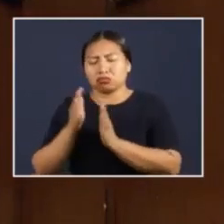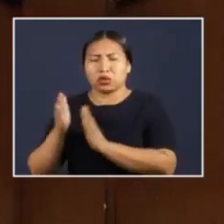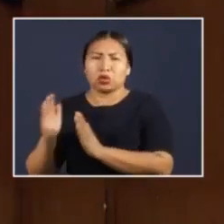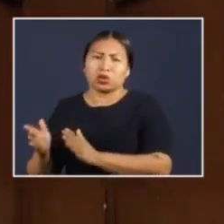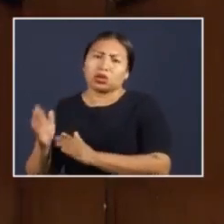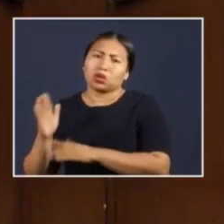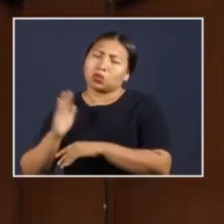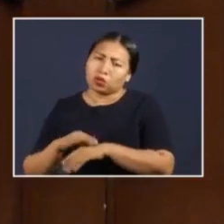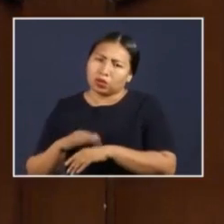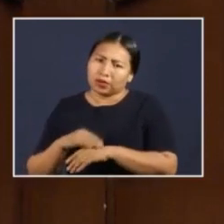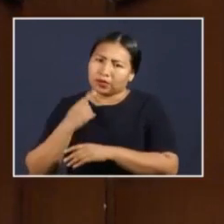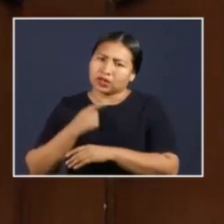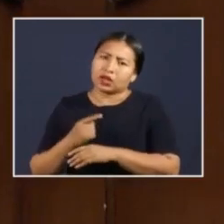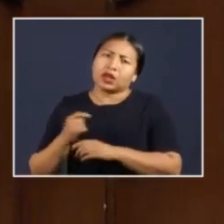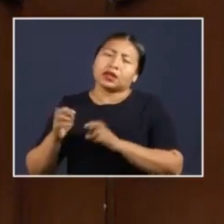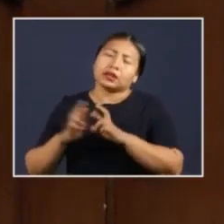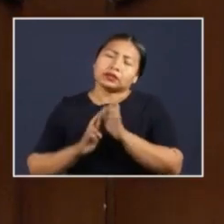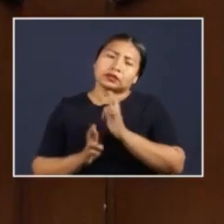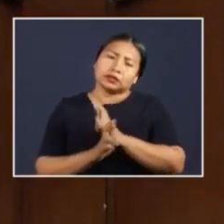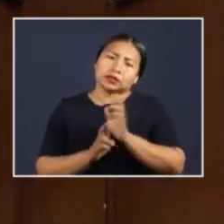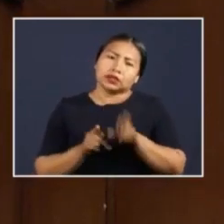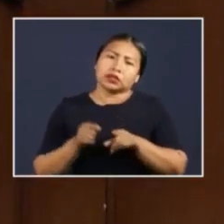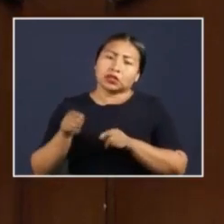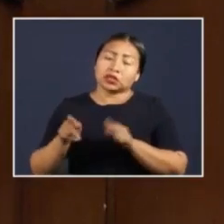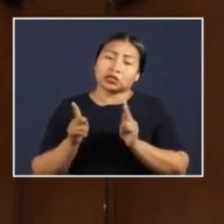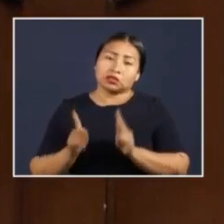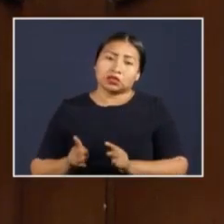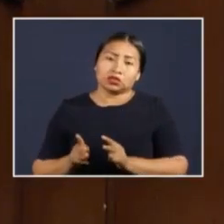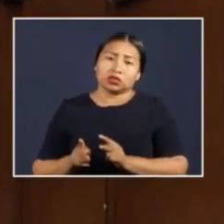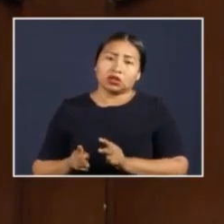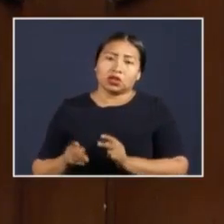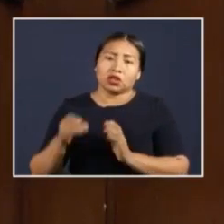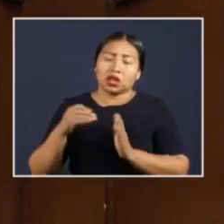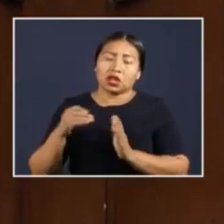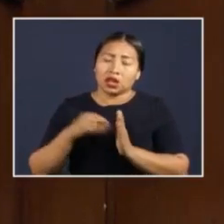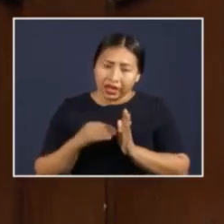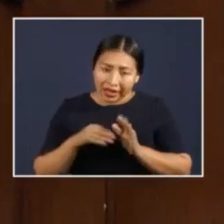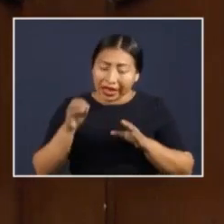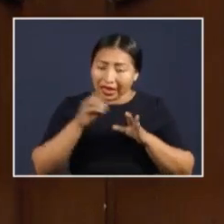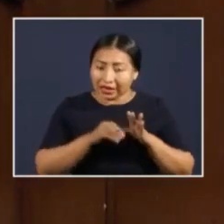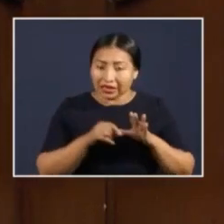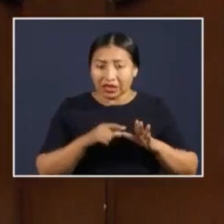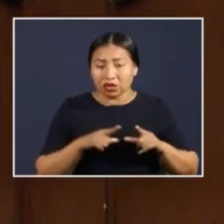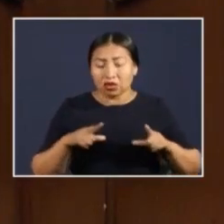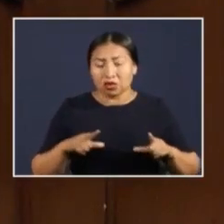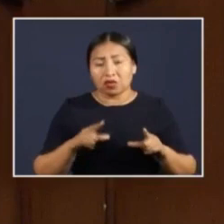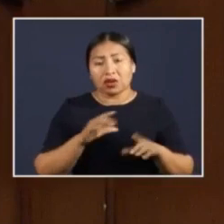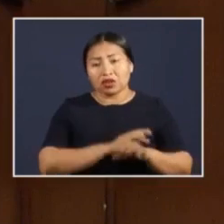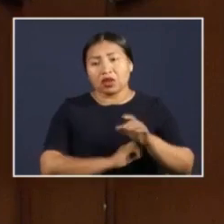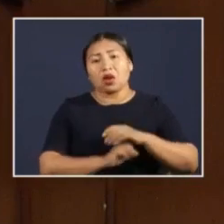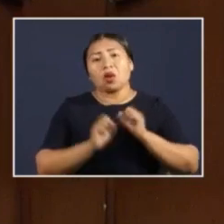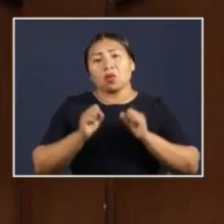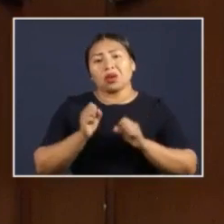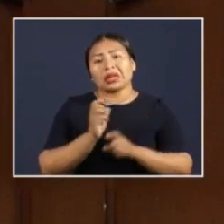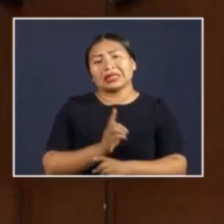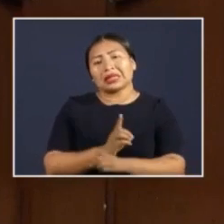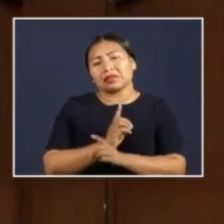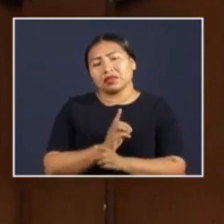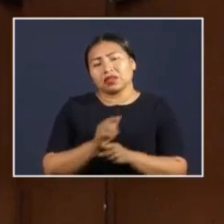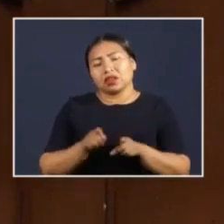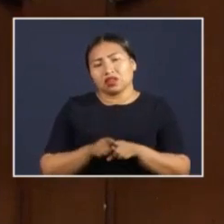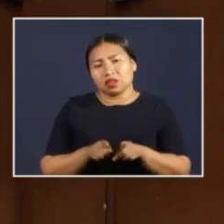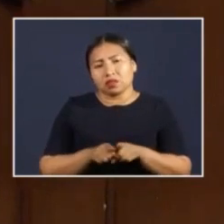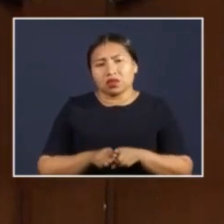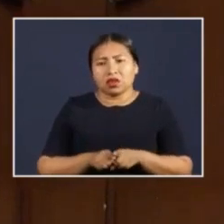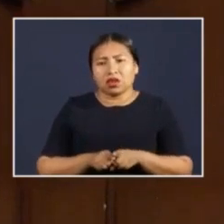nuevamente la rehabilitación de las personas que están dentro de los centros penitenciarios y controlar la seguridad en los mismos de manera